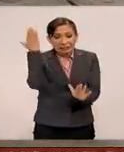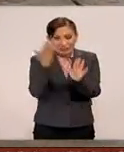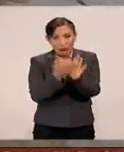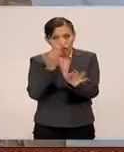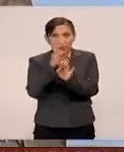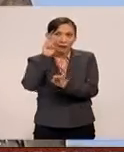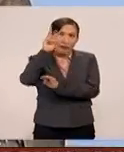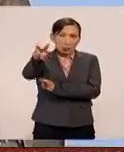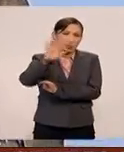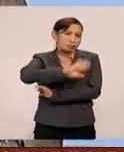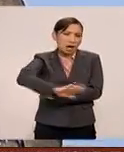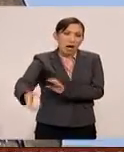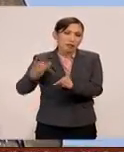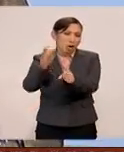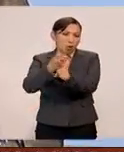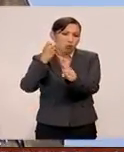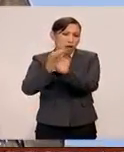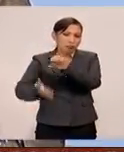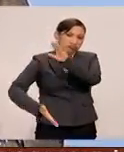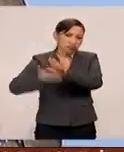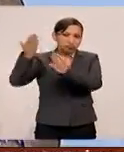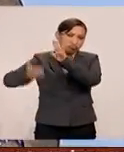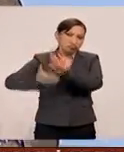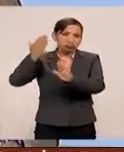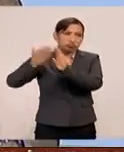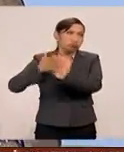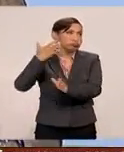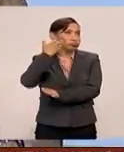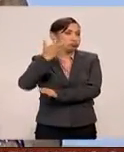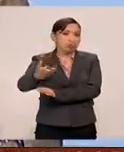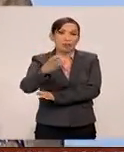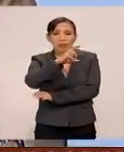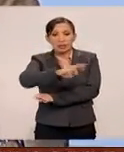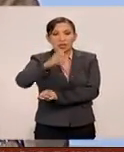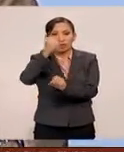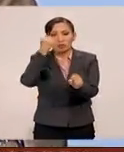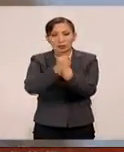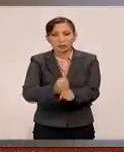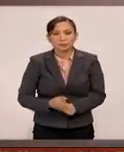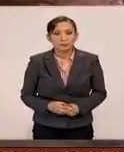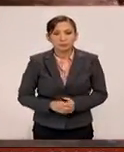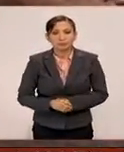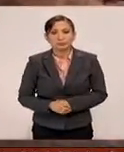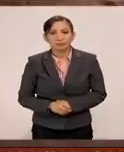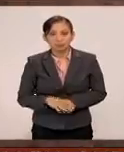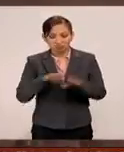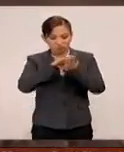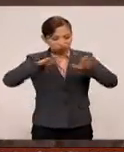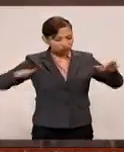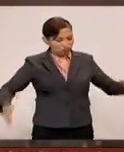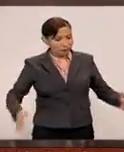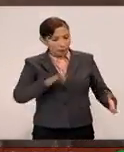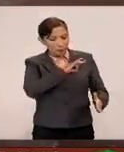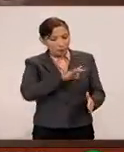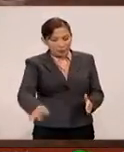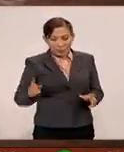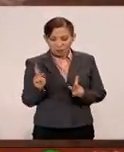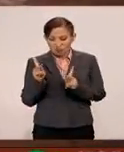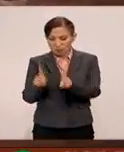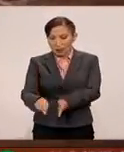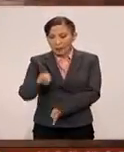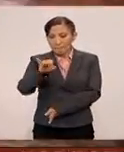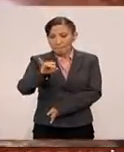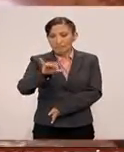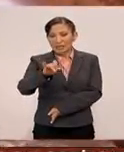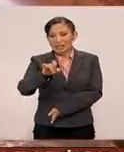vemos ahora pues ya es la segunda, que tardó en su construcción más de 300 años. La losa podría formar parte de la tumba de Miguel